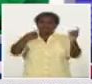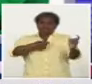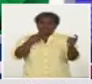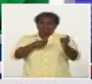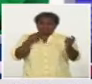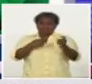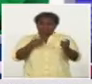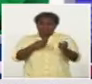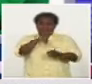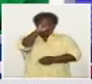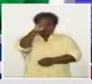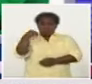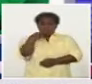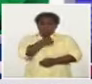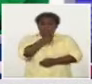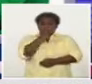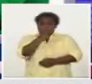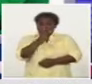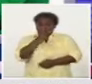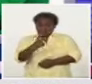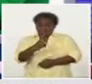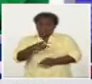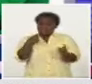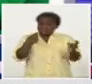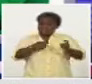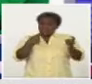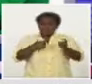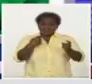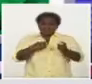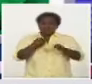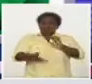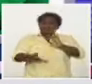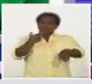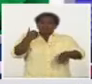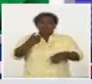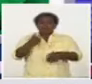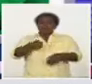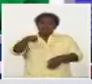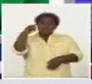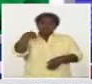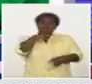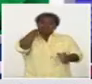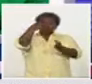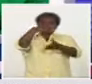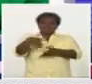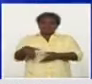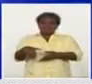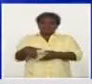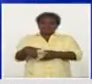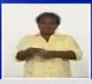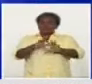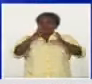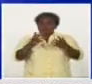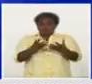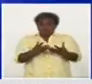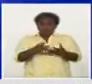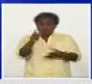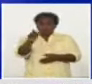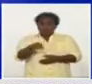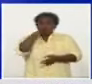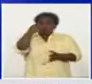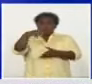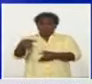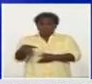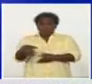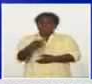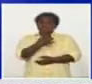especialistas del Hospital Naval, pero lamentablemente fallece en el día de ayer. Que todas las pérdidas son realmente dolorosas, Muy doctor. A veces sensible, hacemos